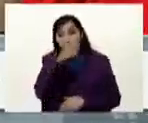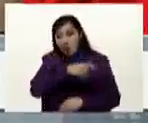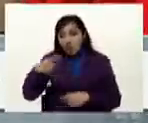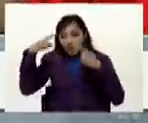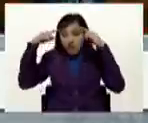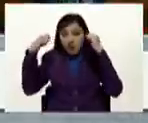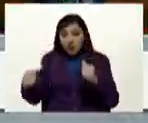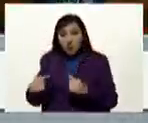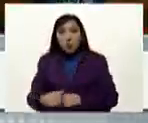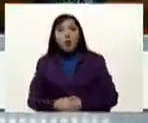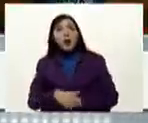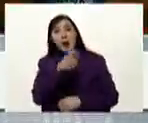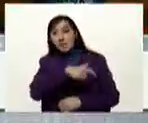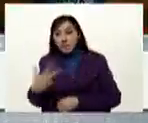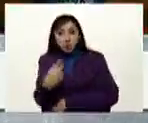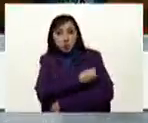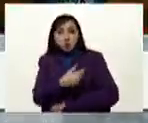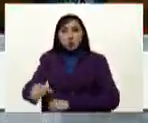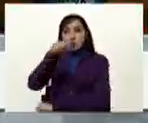rebaño.